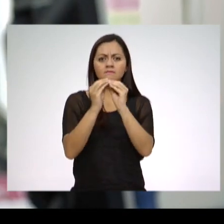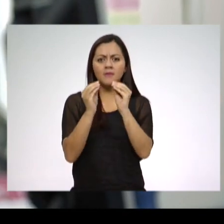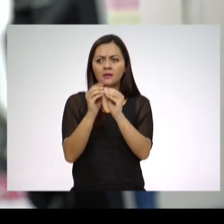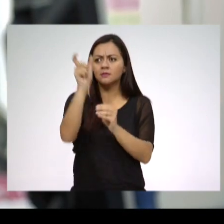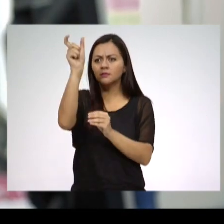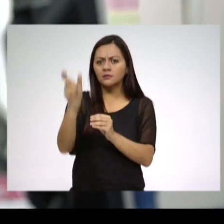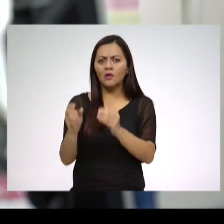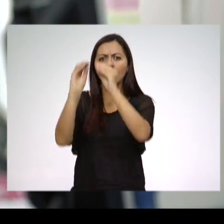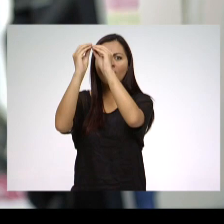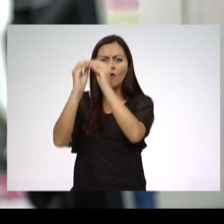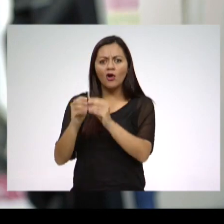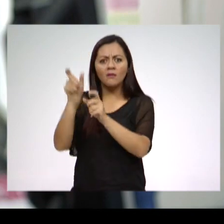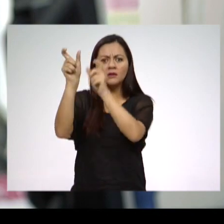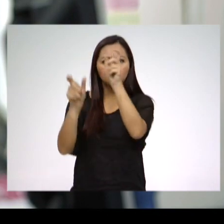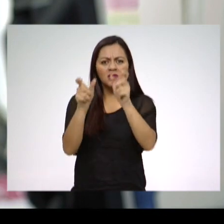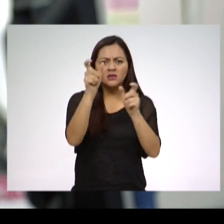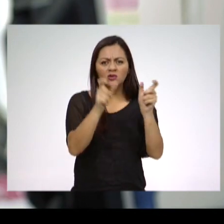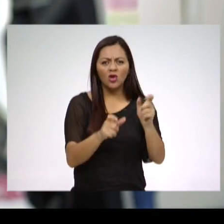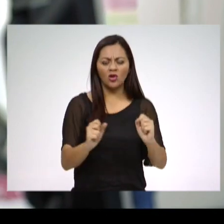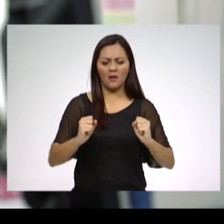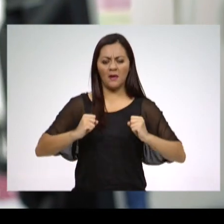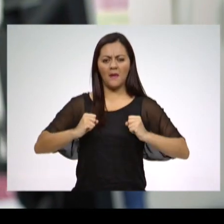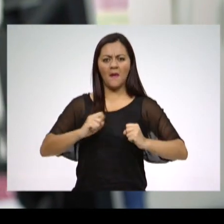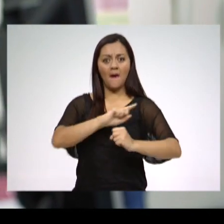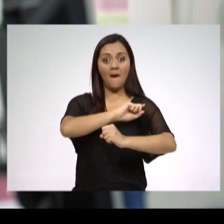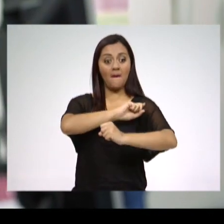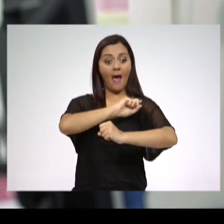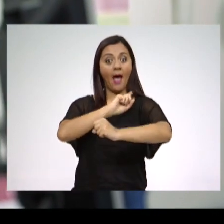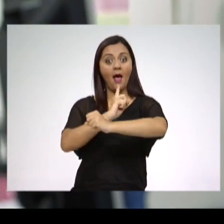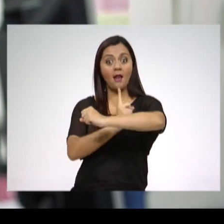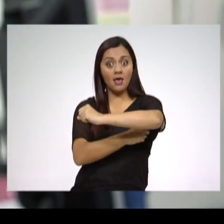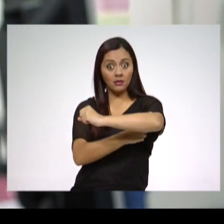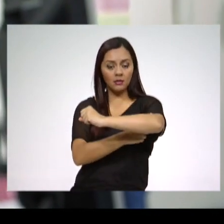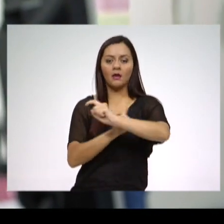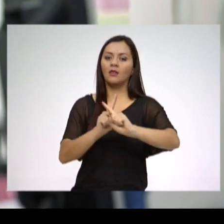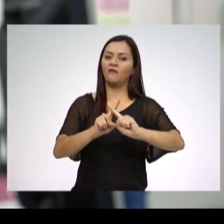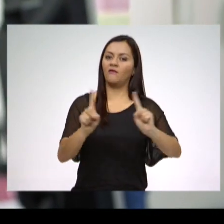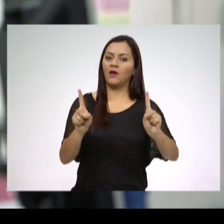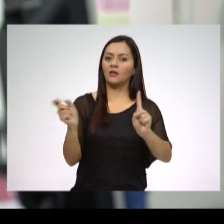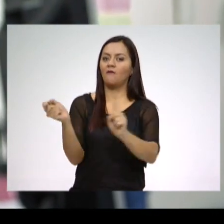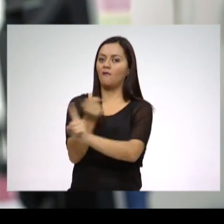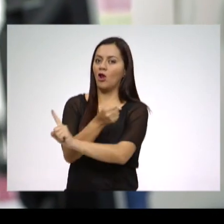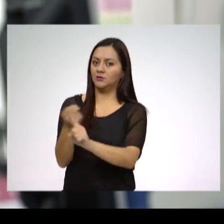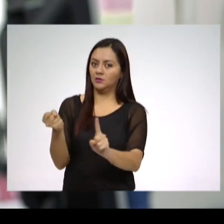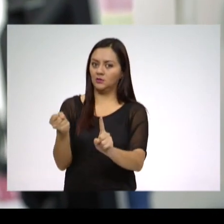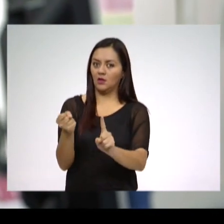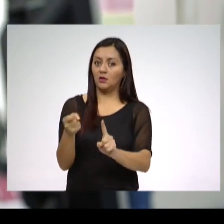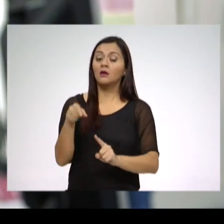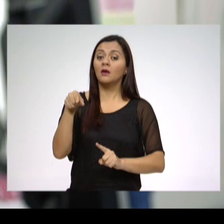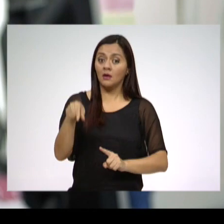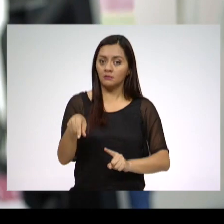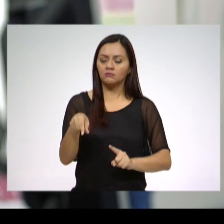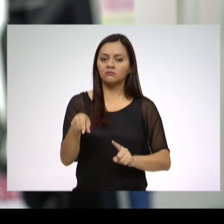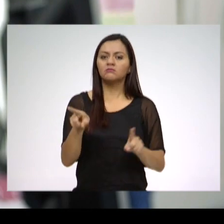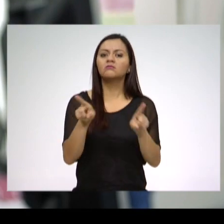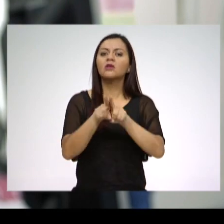estereotipos de ser valiente a siendo violento generan